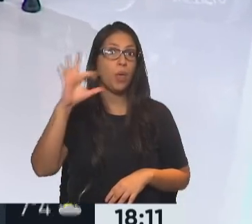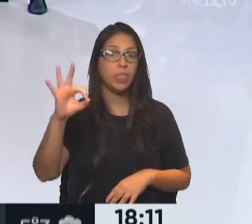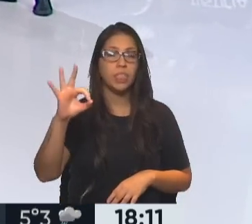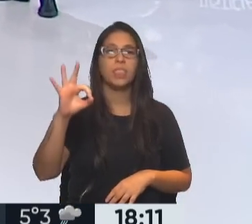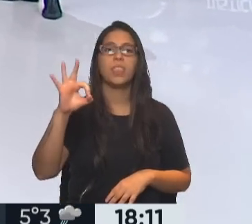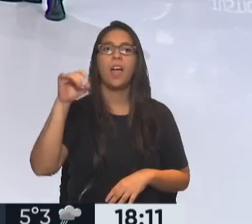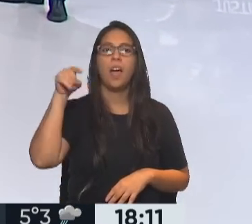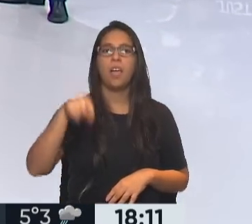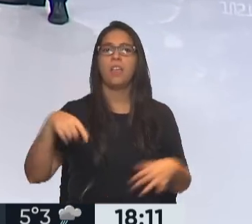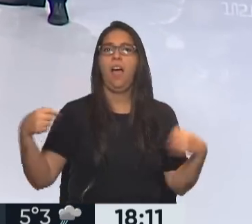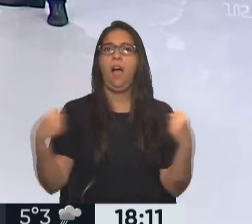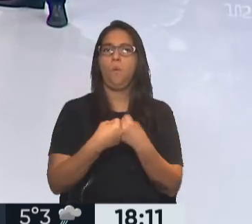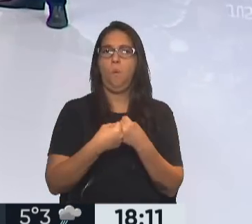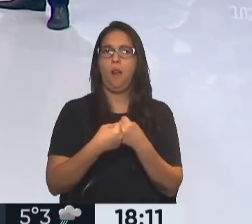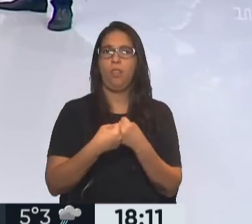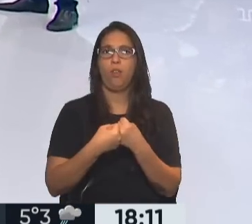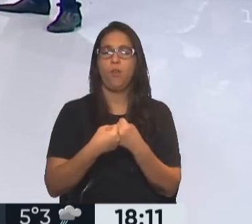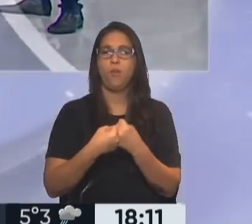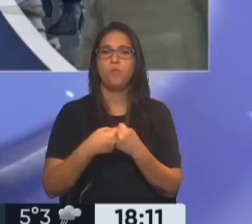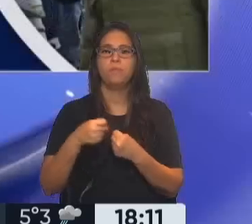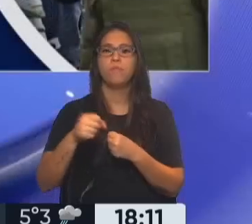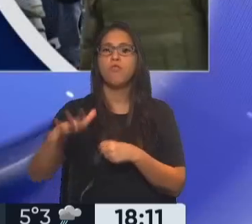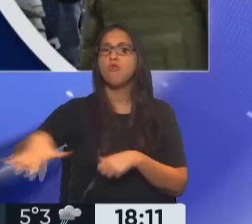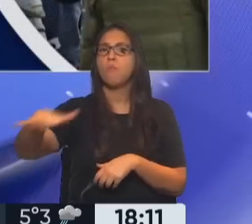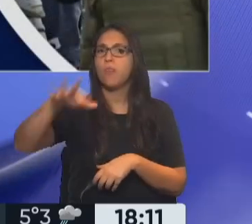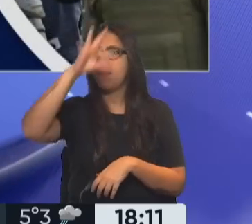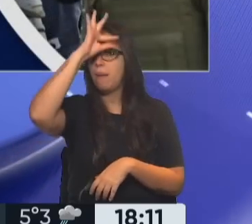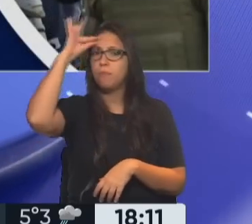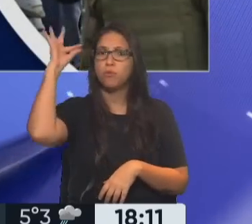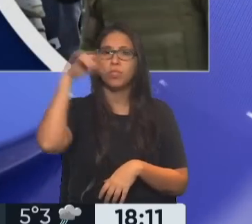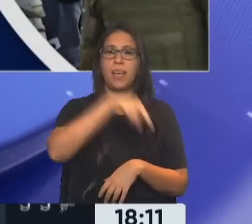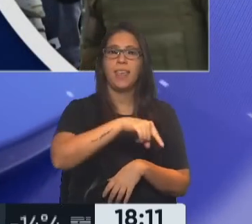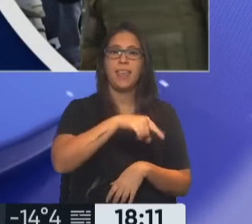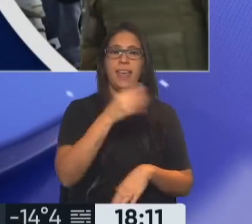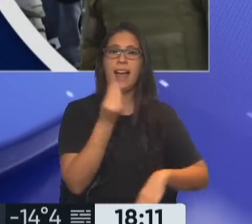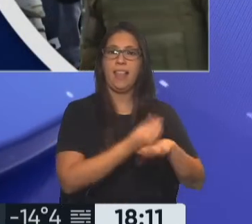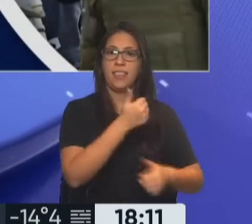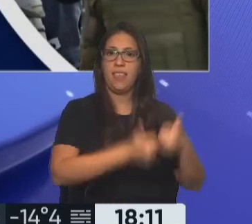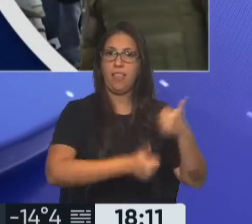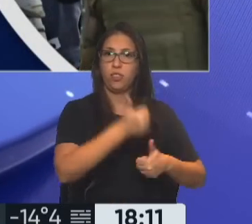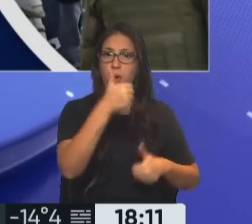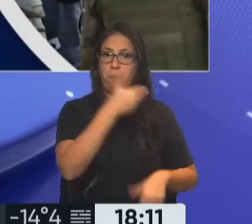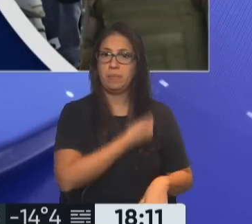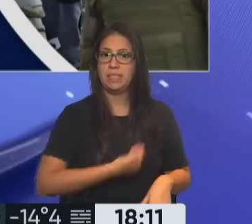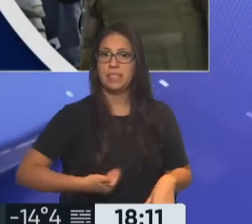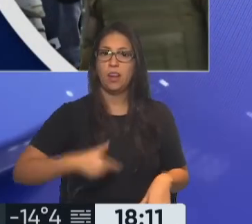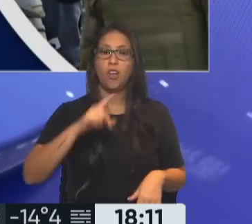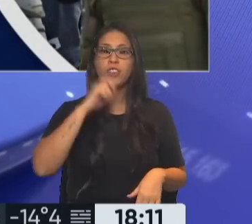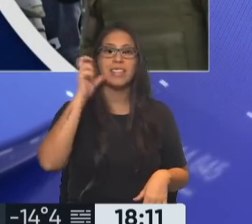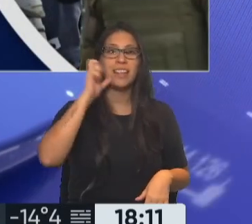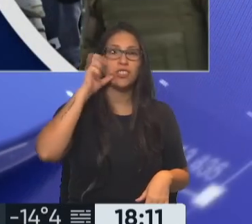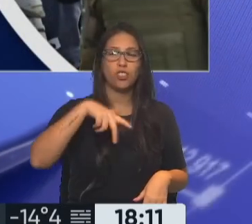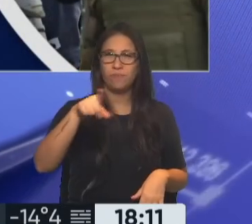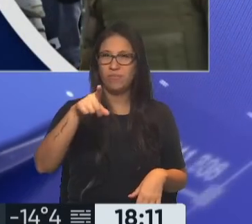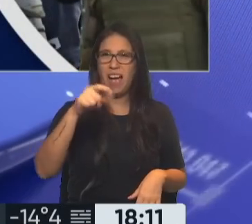1990, acuerdo de Nueva Imperial entre comunidades mapuches y el candidato presidencial de la Concertación, lo